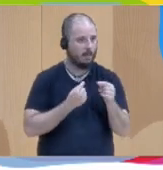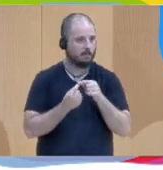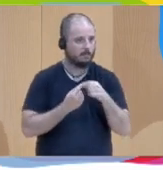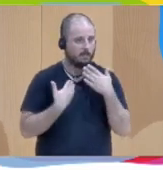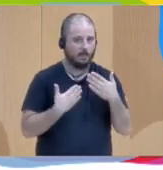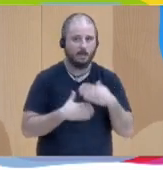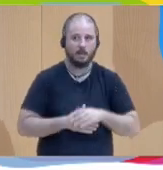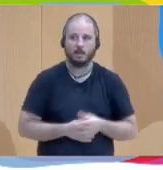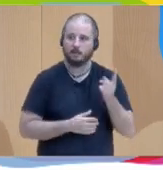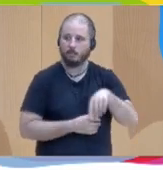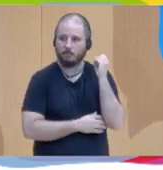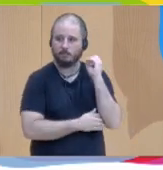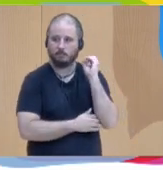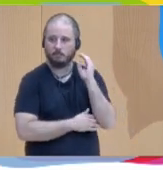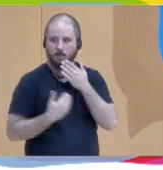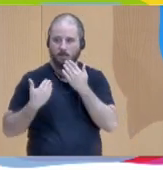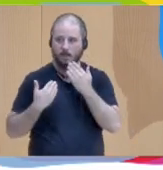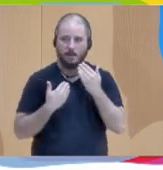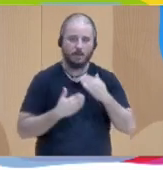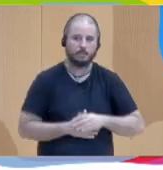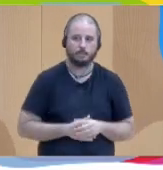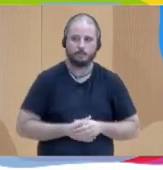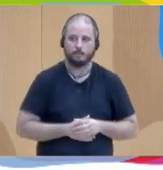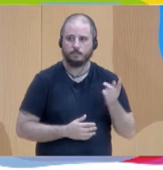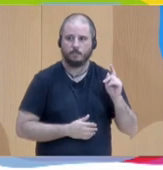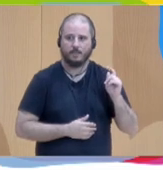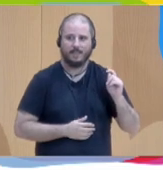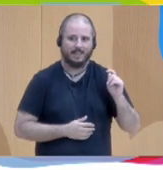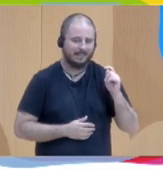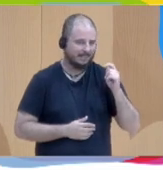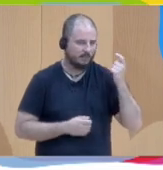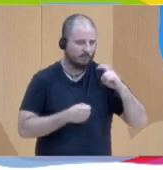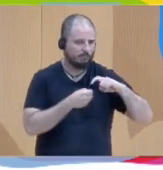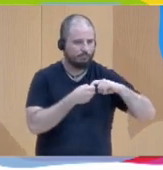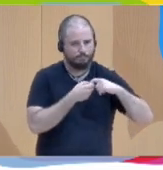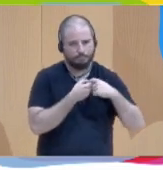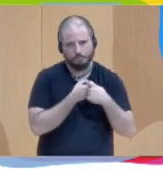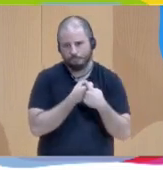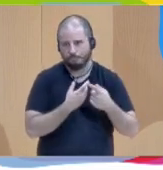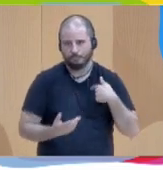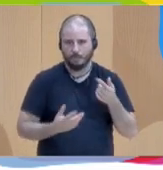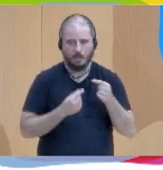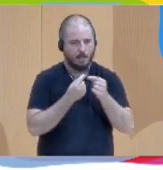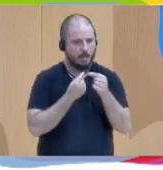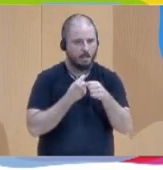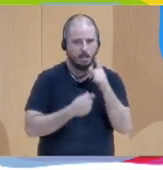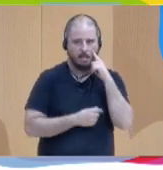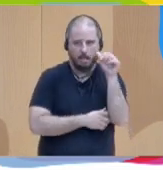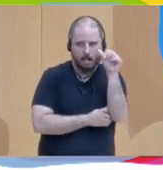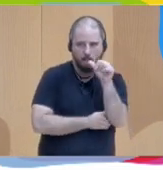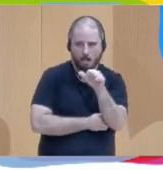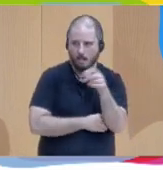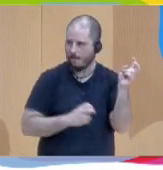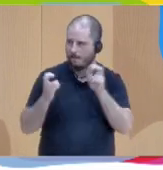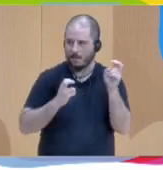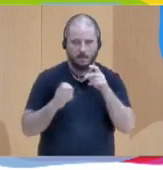a todos los ponentes la verdad que ha sido todo un éxito participación nos están siguiendo personas desde han venido de toda